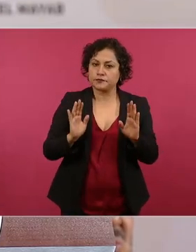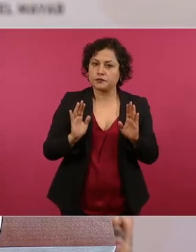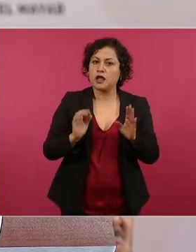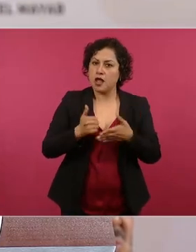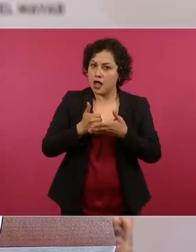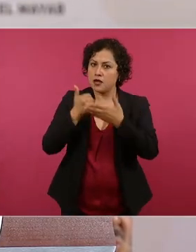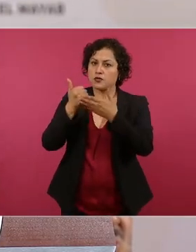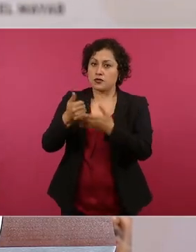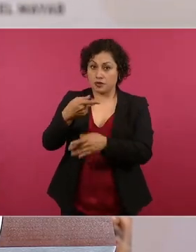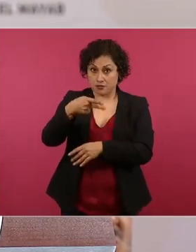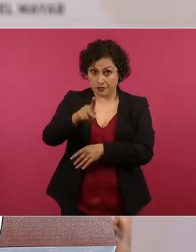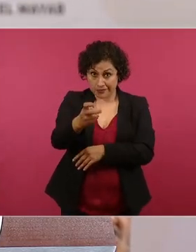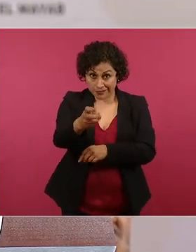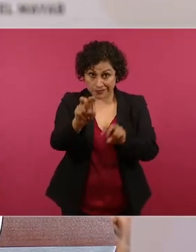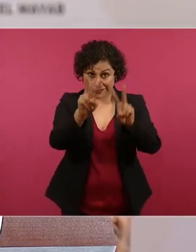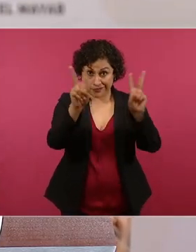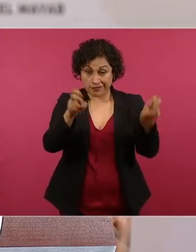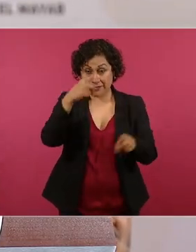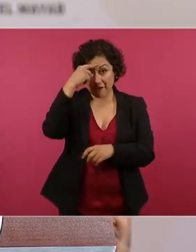sencillo.